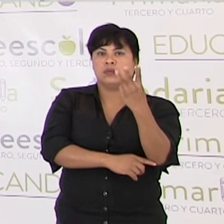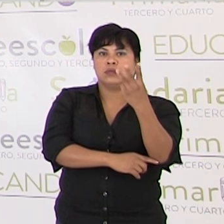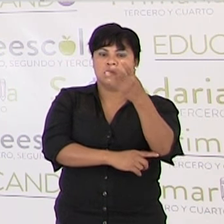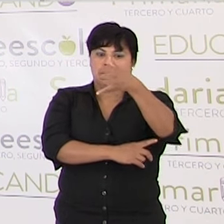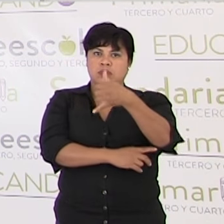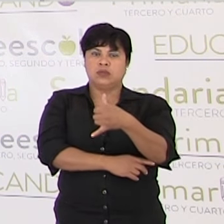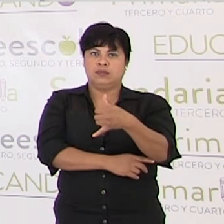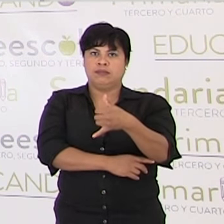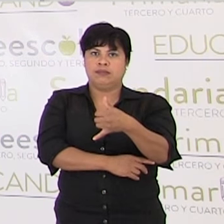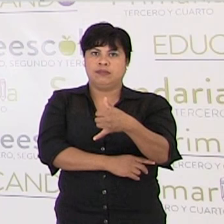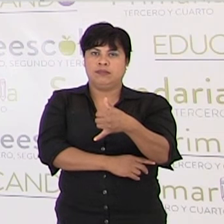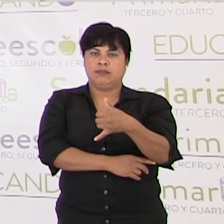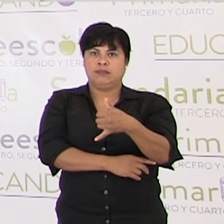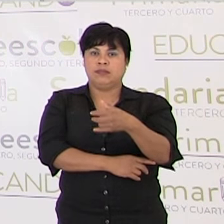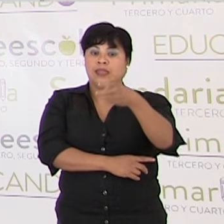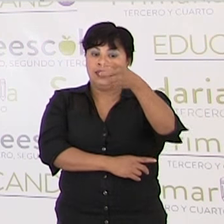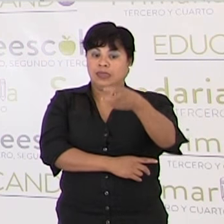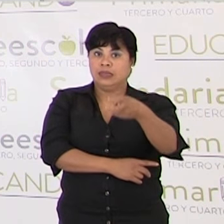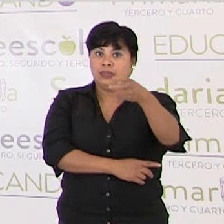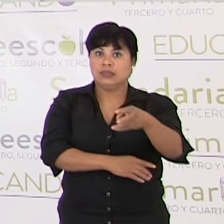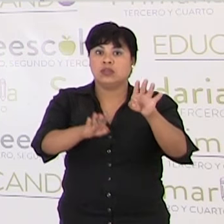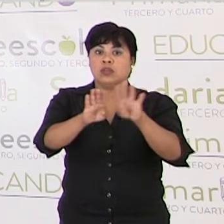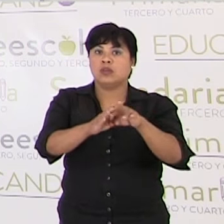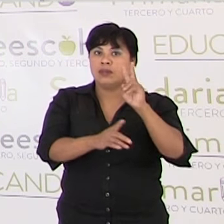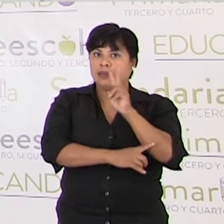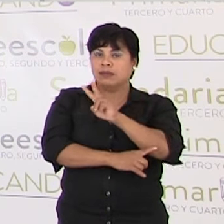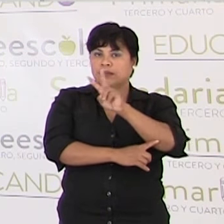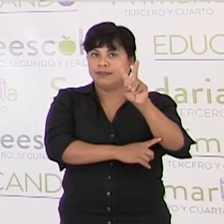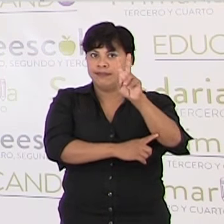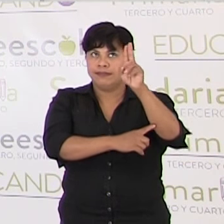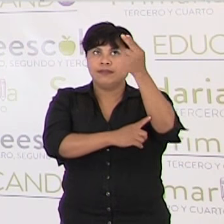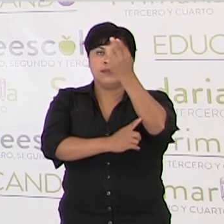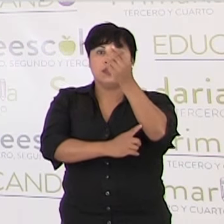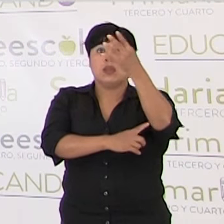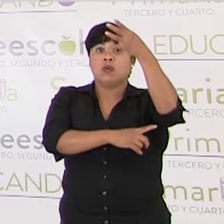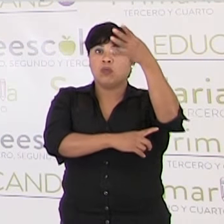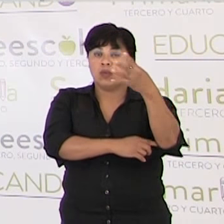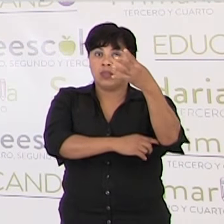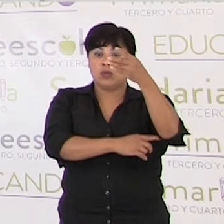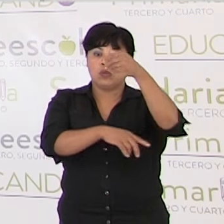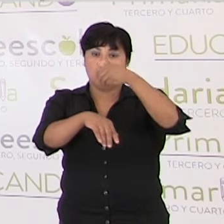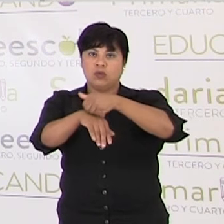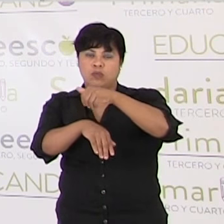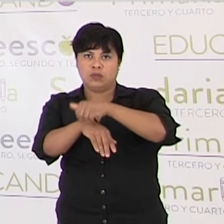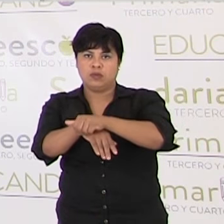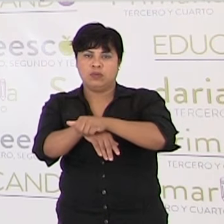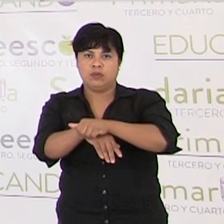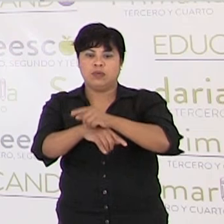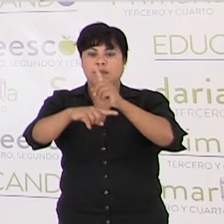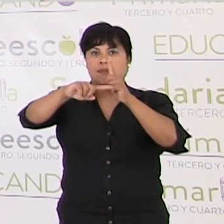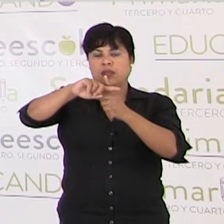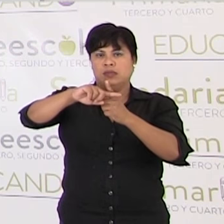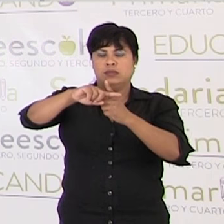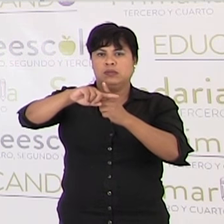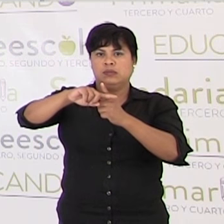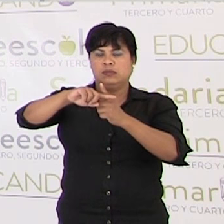3y. Aquí nos representa, ¿sí?, la cuarta parte de un número